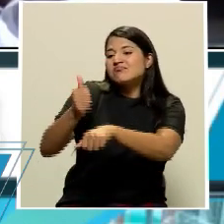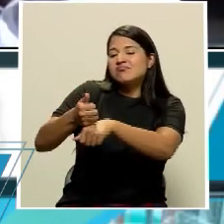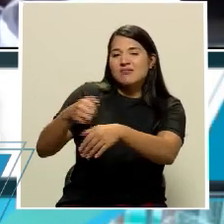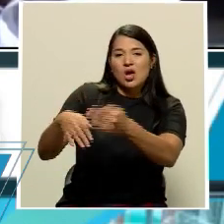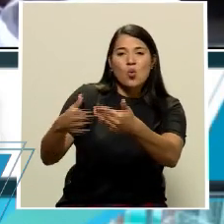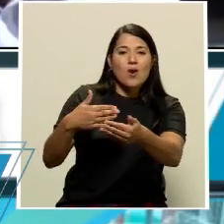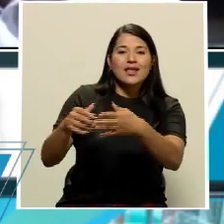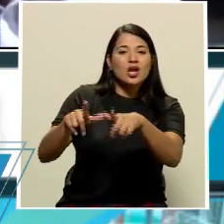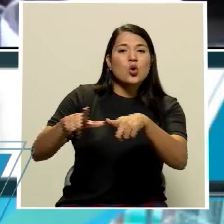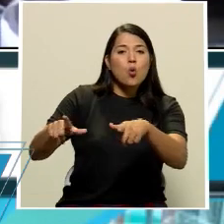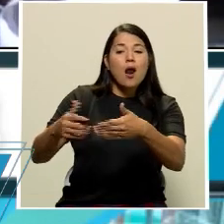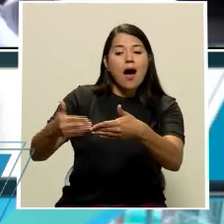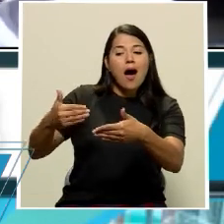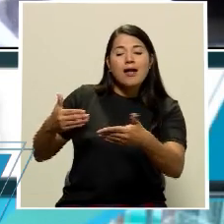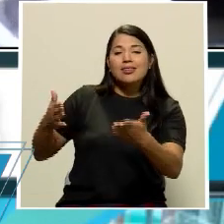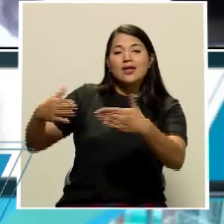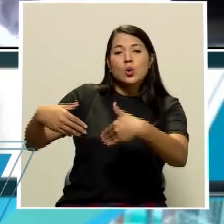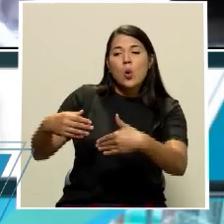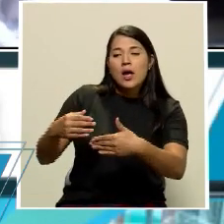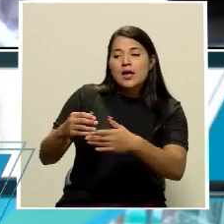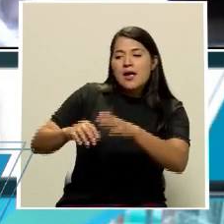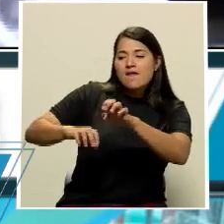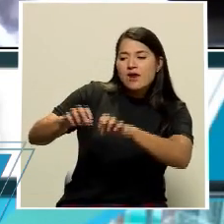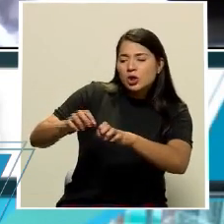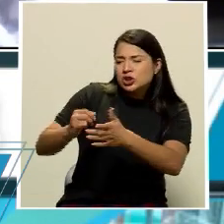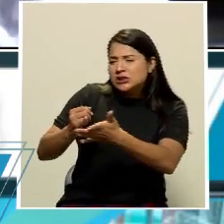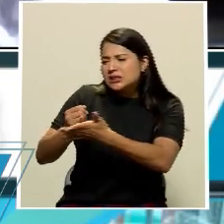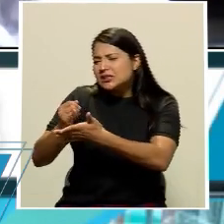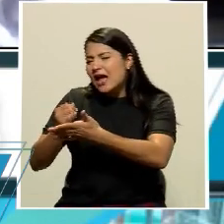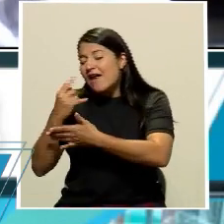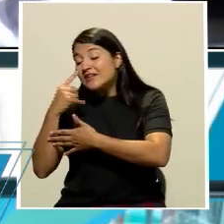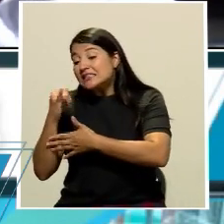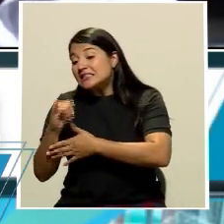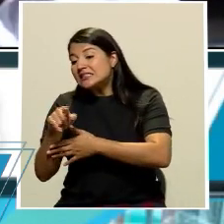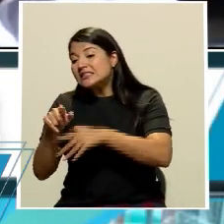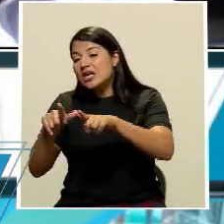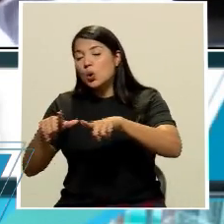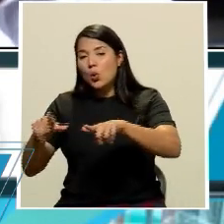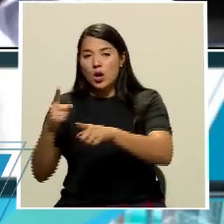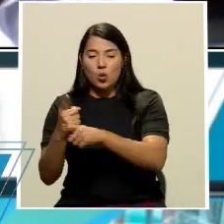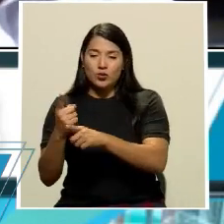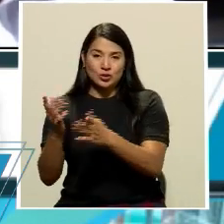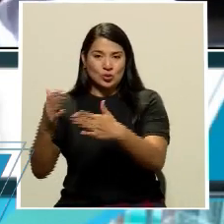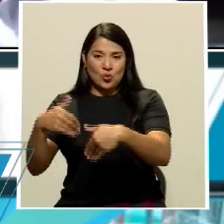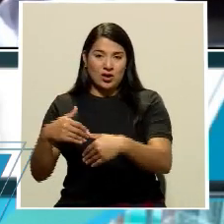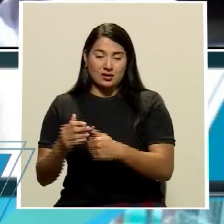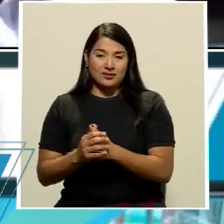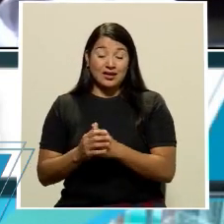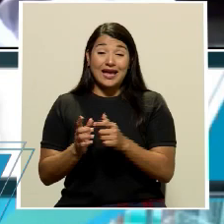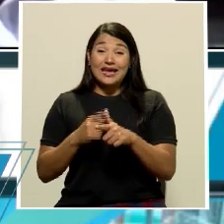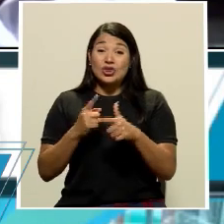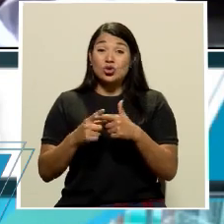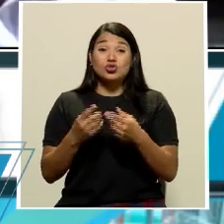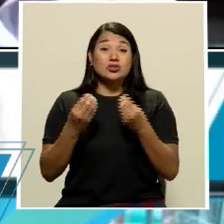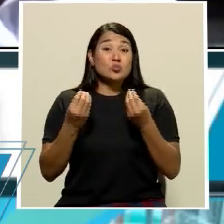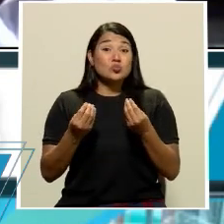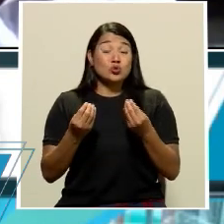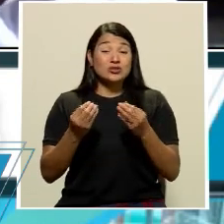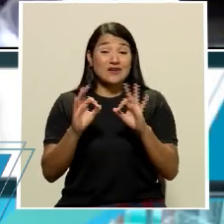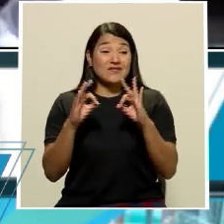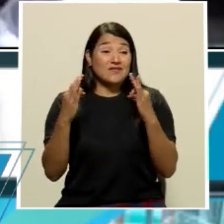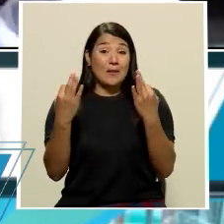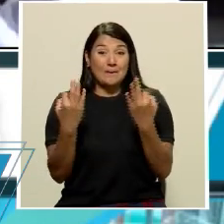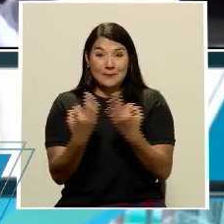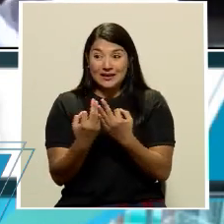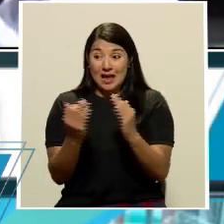hace que tenemos un colchón, un grupo de familias, de miles de familias que viven en condiciones que no las conocemos bien.